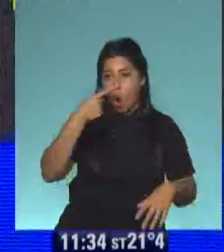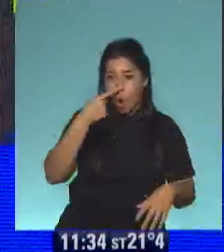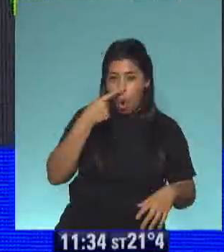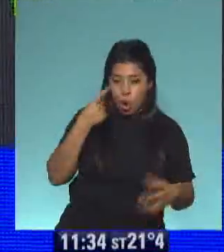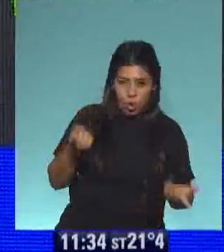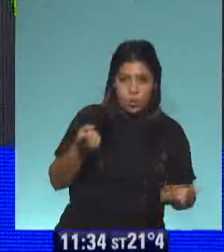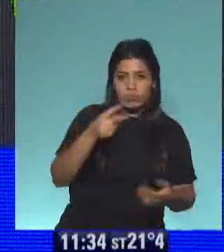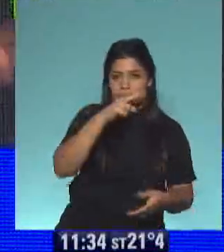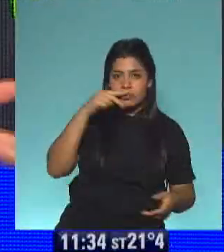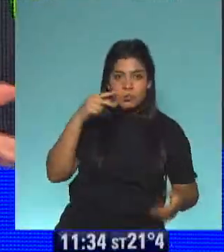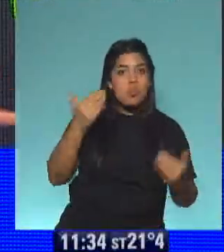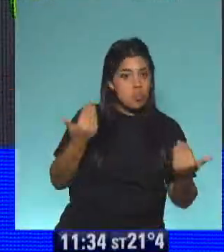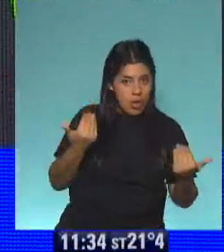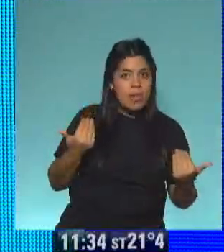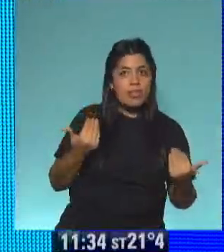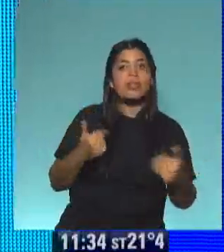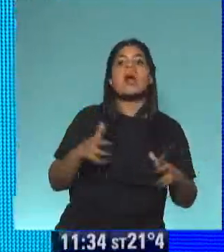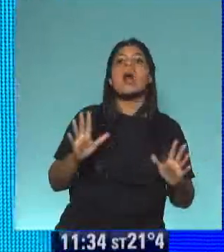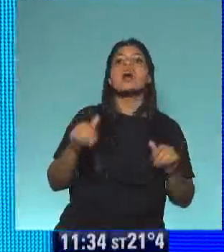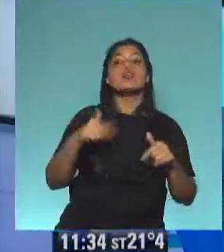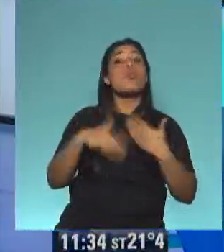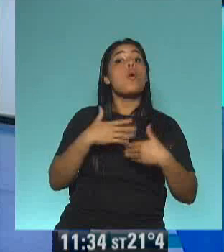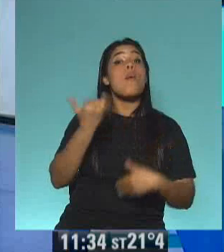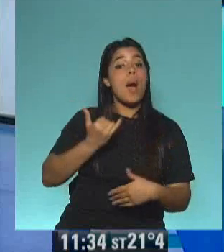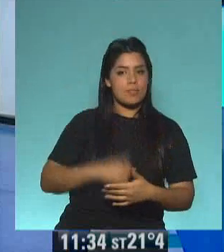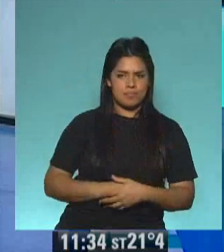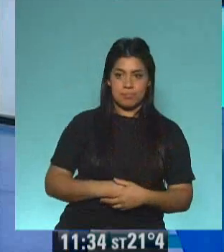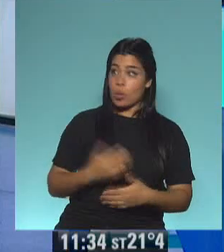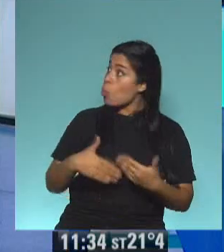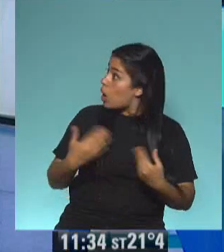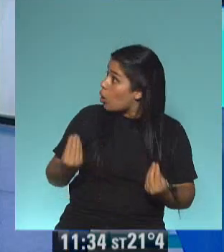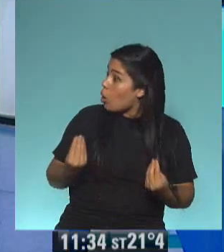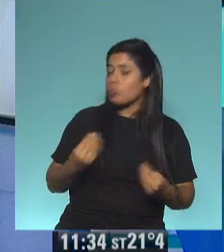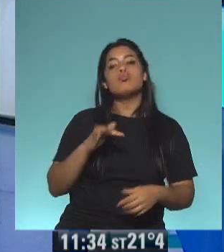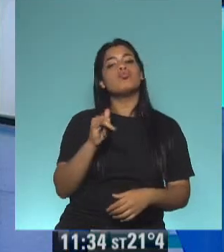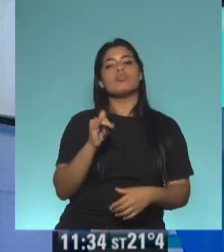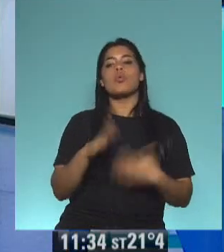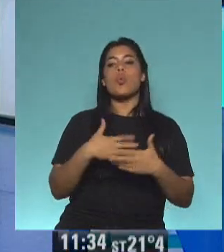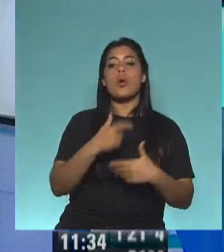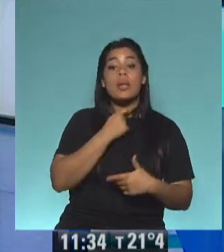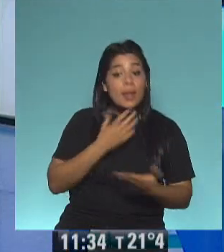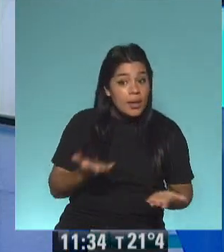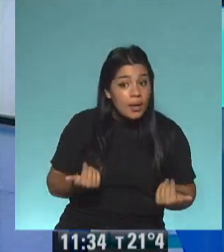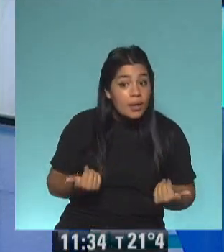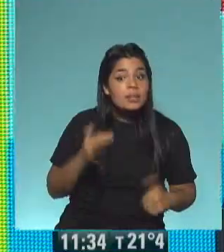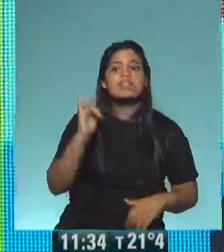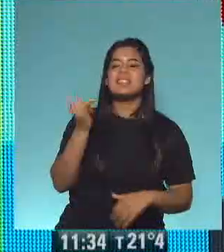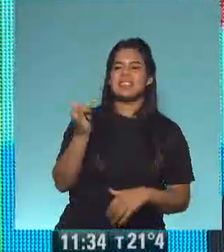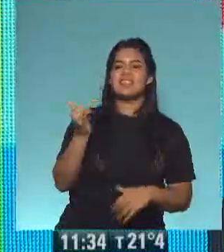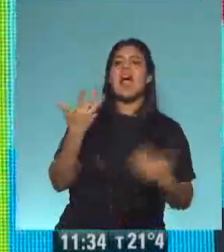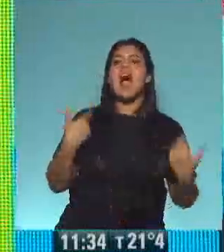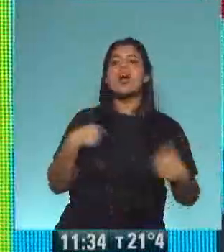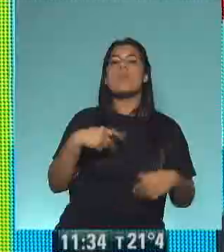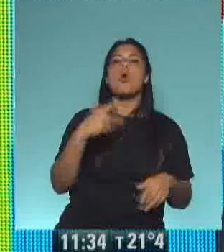diferentes aromas que nos gustan o no nos gustan, les traje un juego. ¿Ah? A ver. A ver. ¿Estamos para jugarlo? Sí. Bueno, ¿conocen el